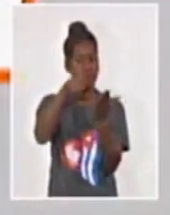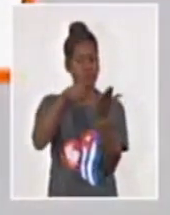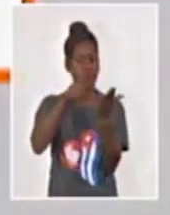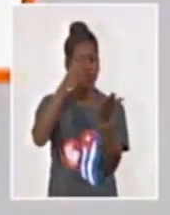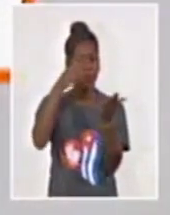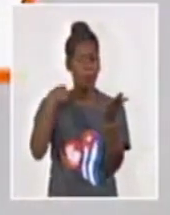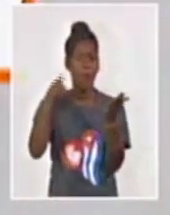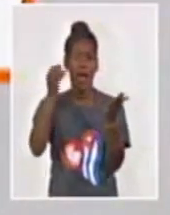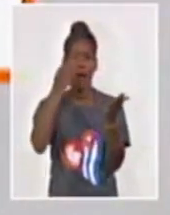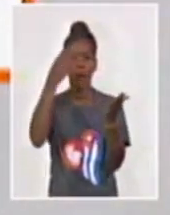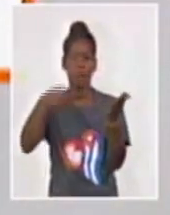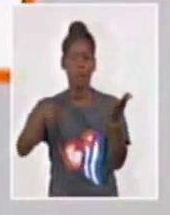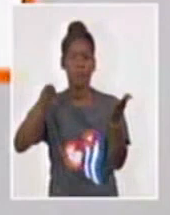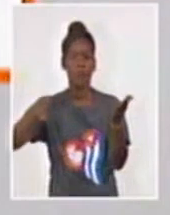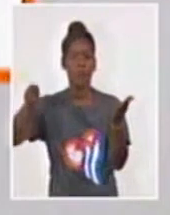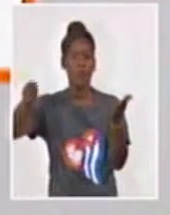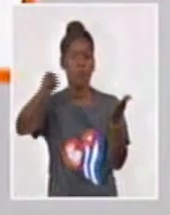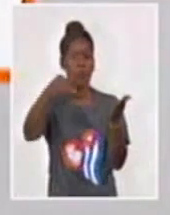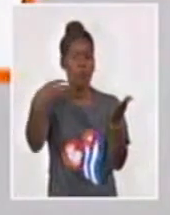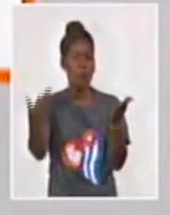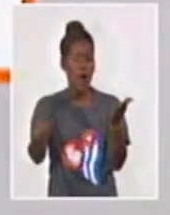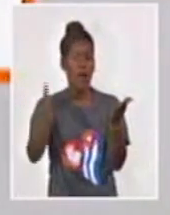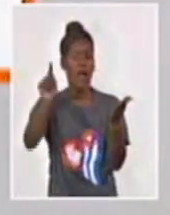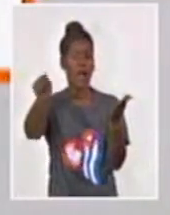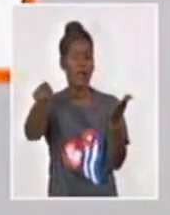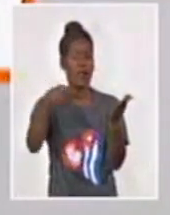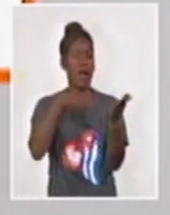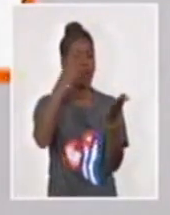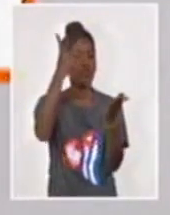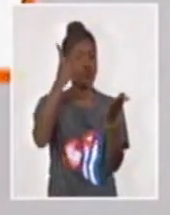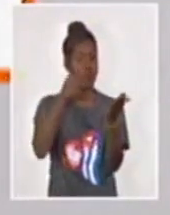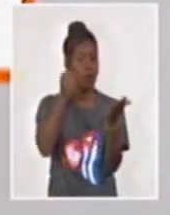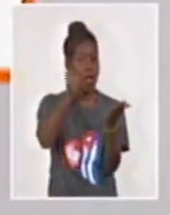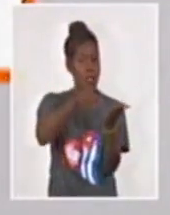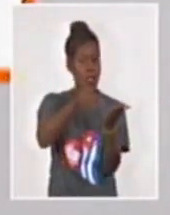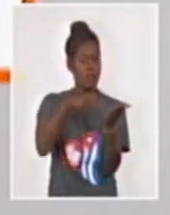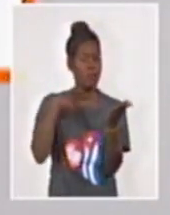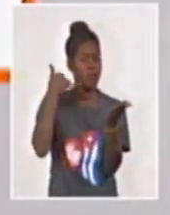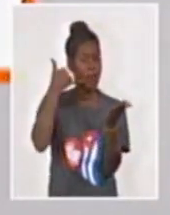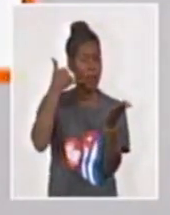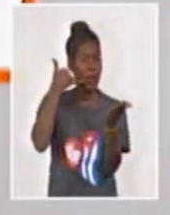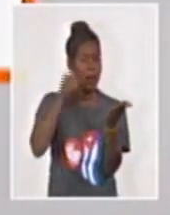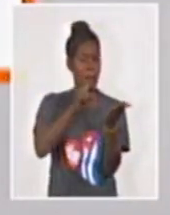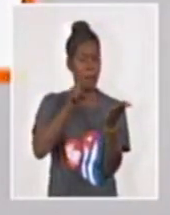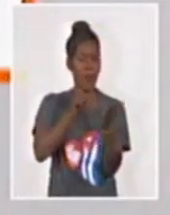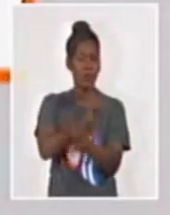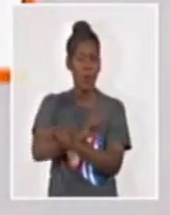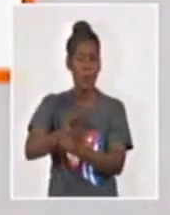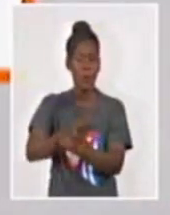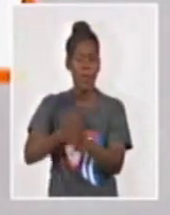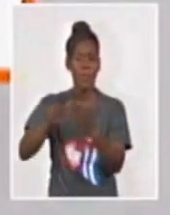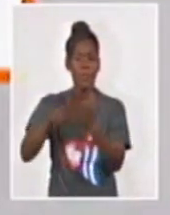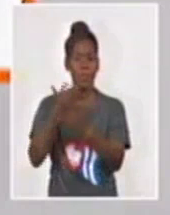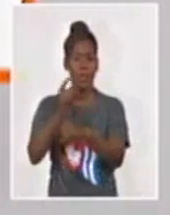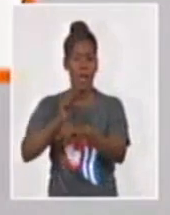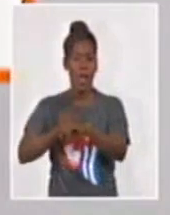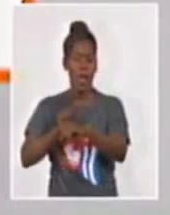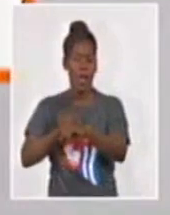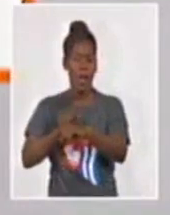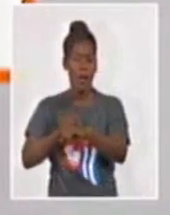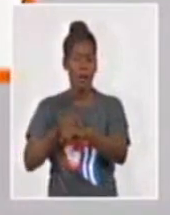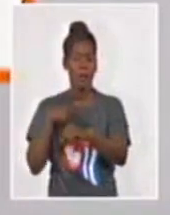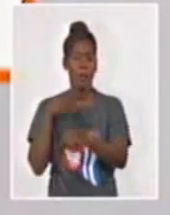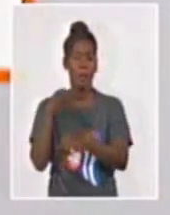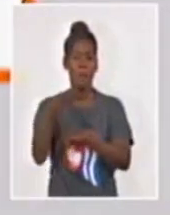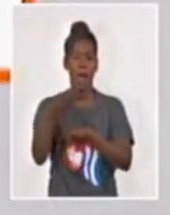del ciudadano, del gobierno provincial. Ya desde hoy son públicos estos teléfonos, incluso las unidades que están aperturando este